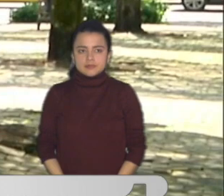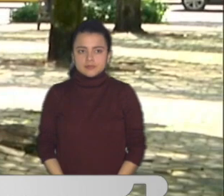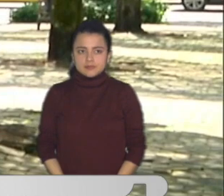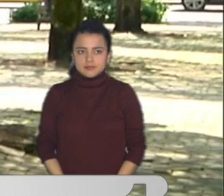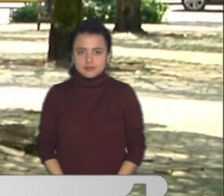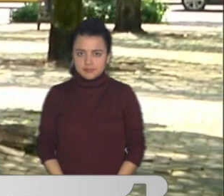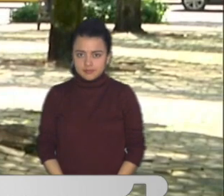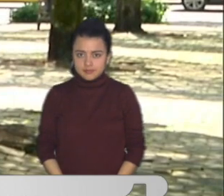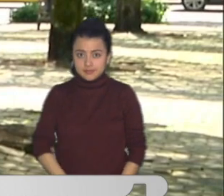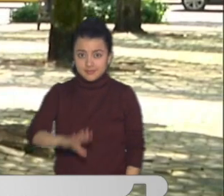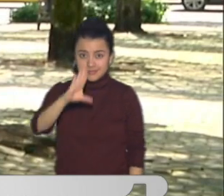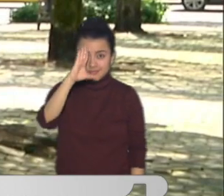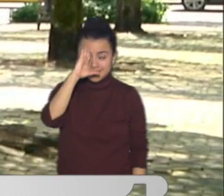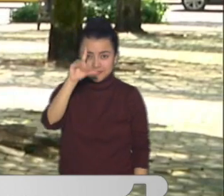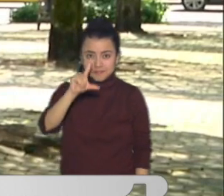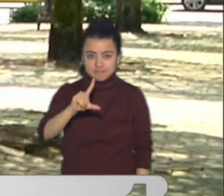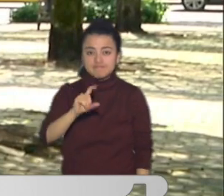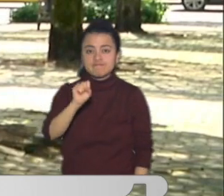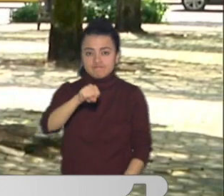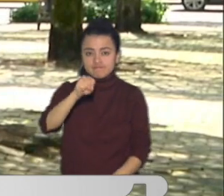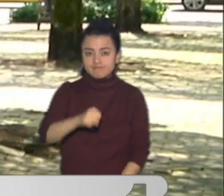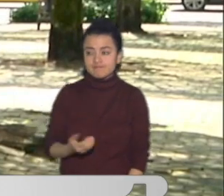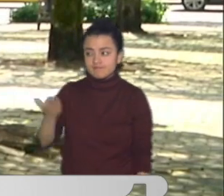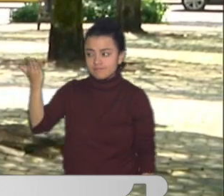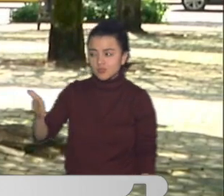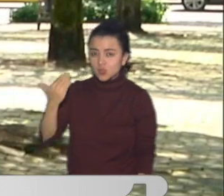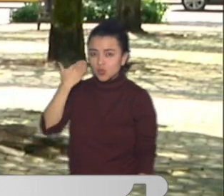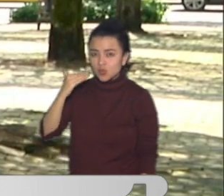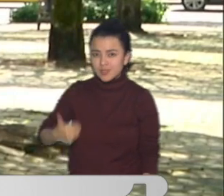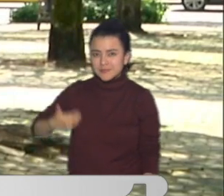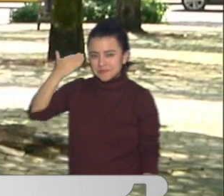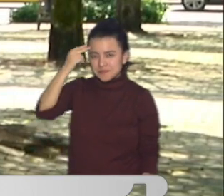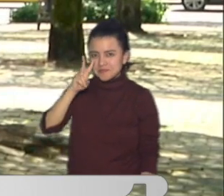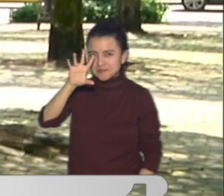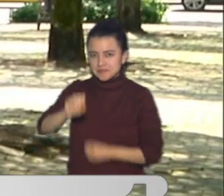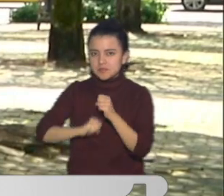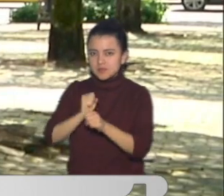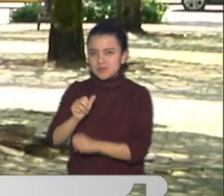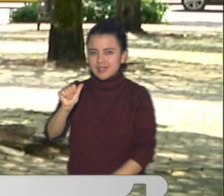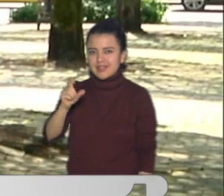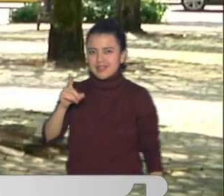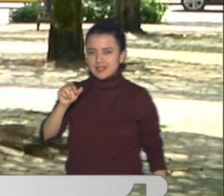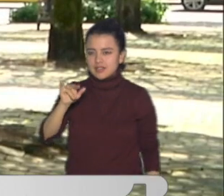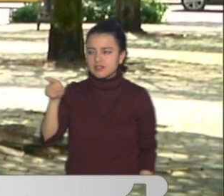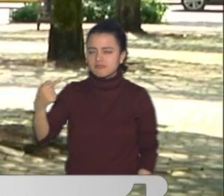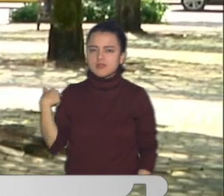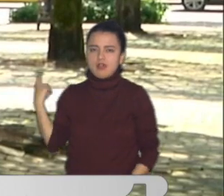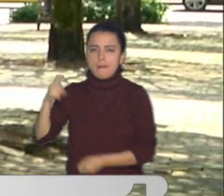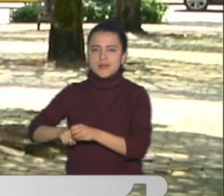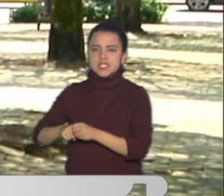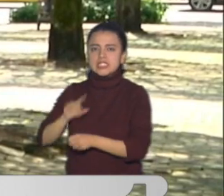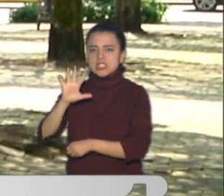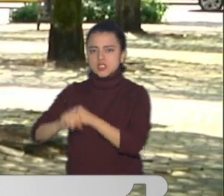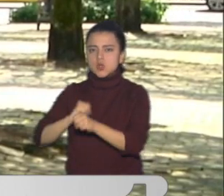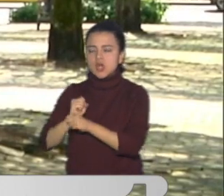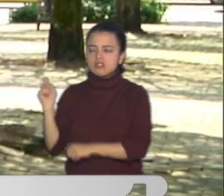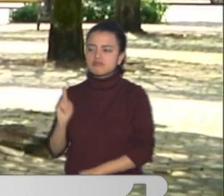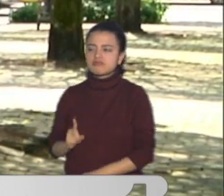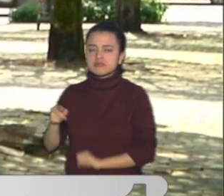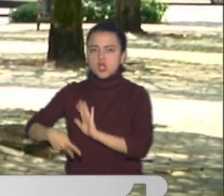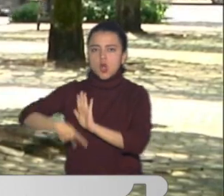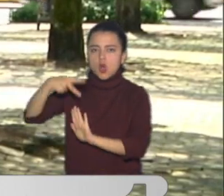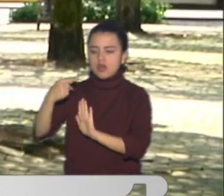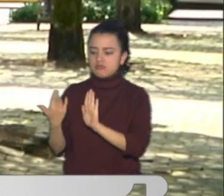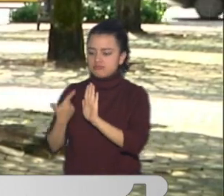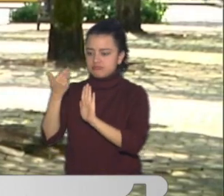Hola Luisa, buenas tardes. La víctima es Andri Vanessa Merlano, de 25 años, quien llevaba 5 en la institución. Tenía varias condecoraciones y